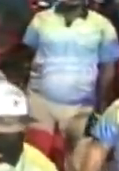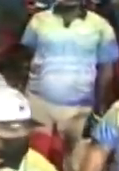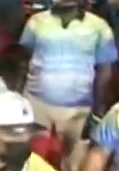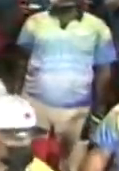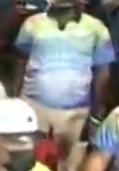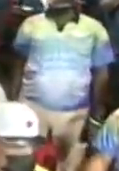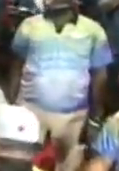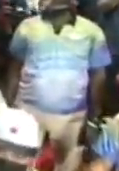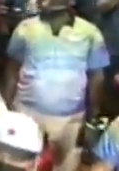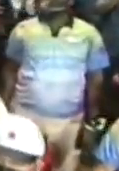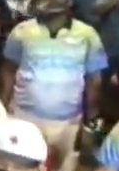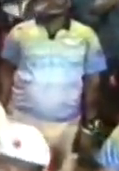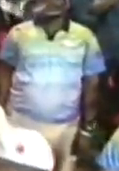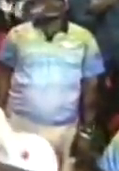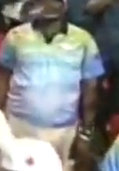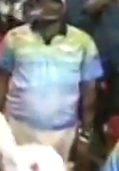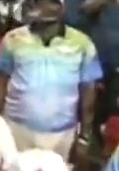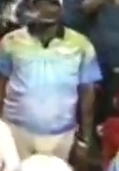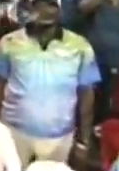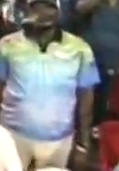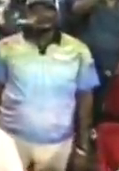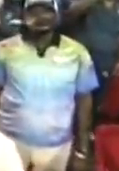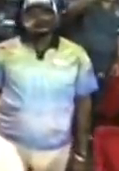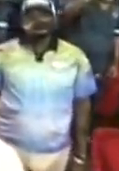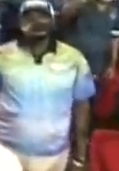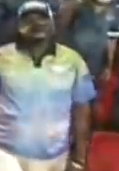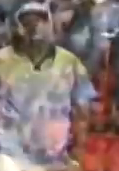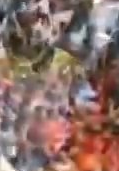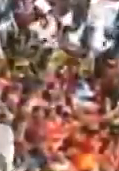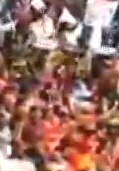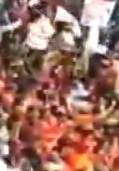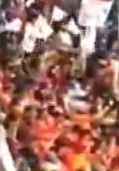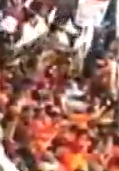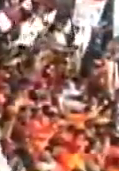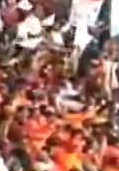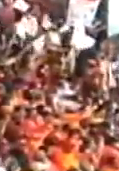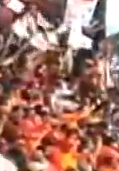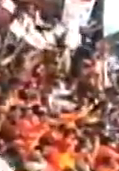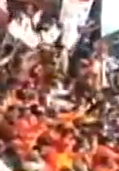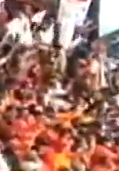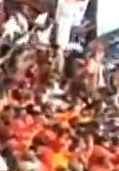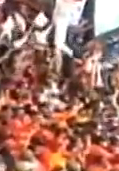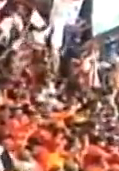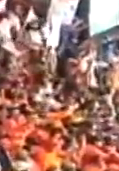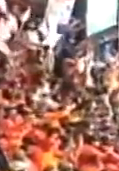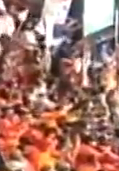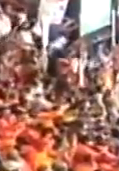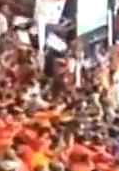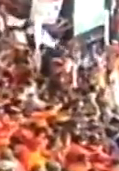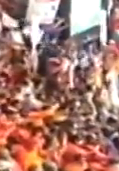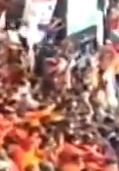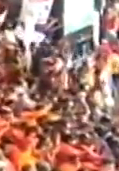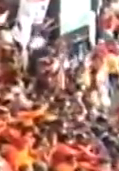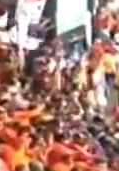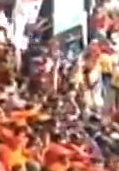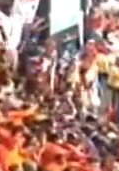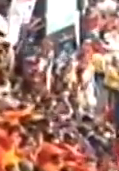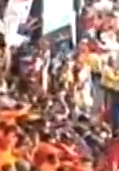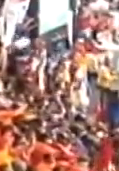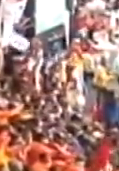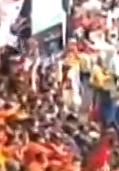segundo congreso en la clase obrera josé chino khan acto precedido por el